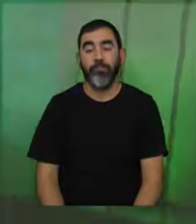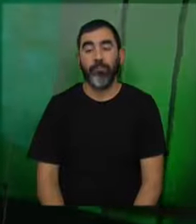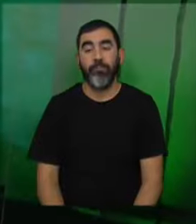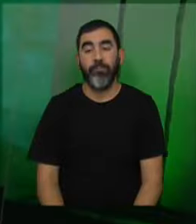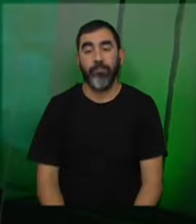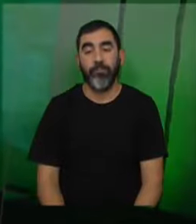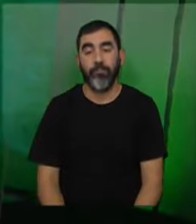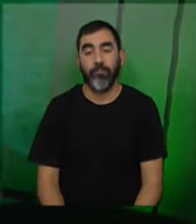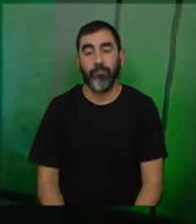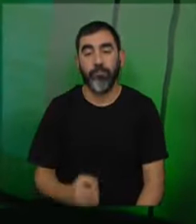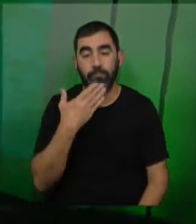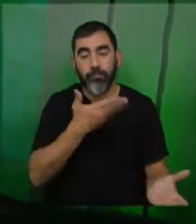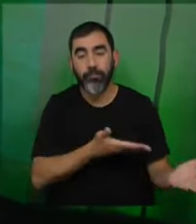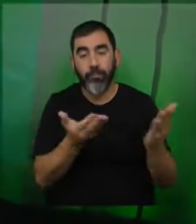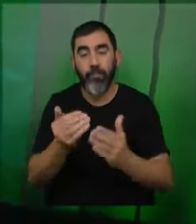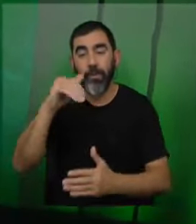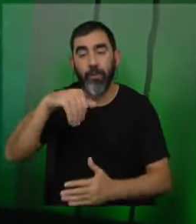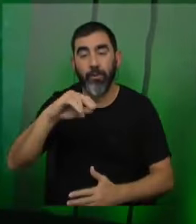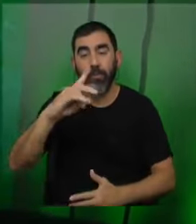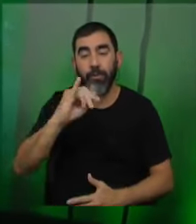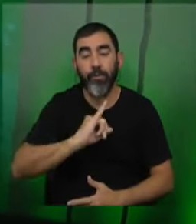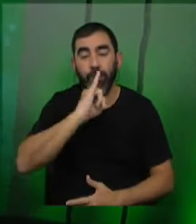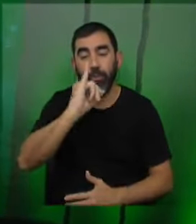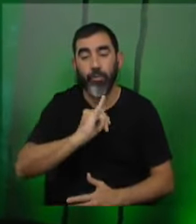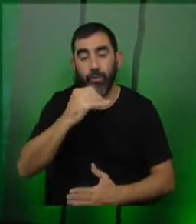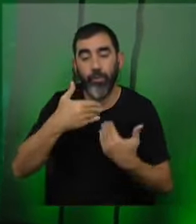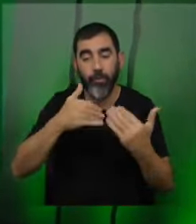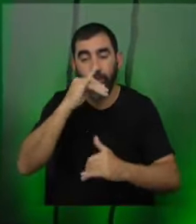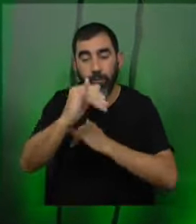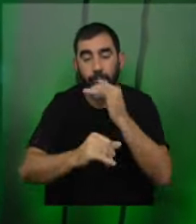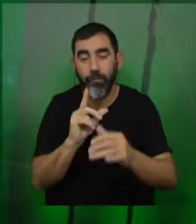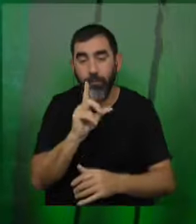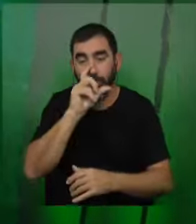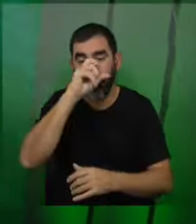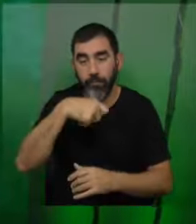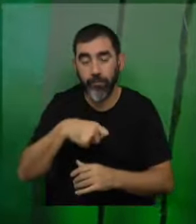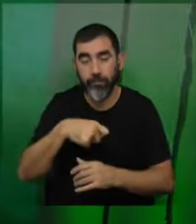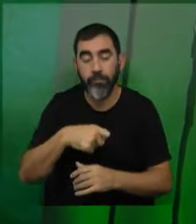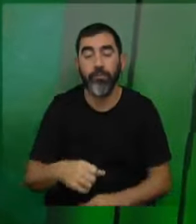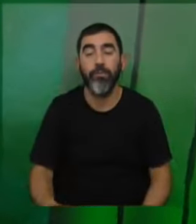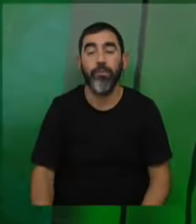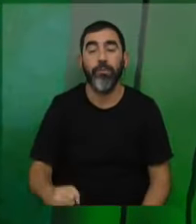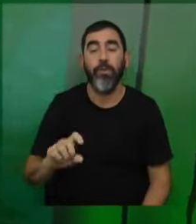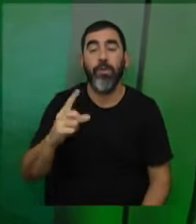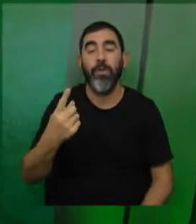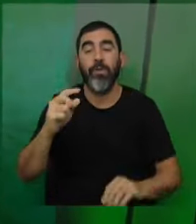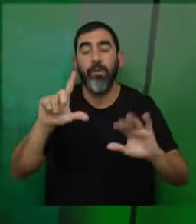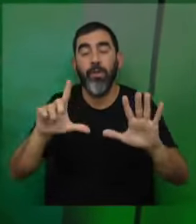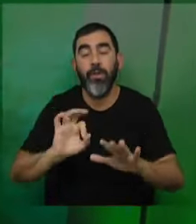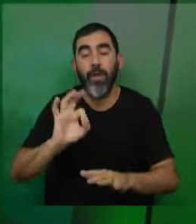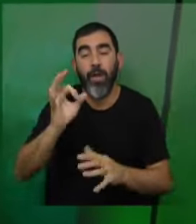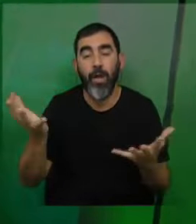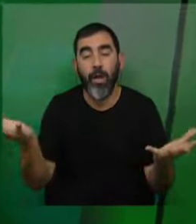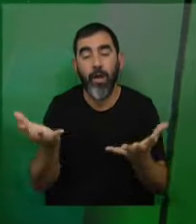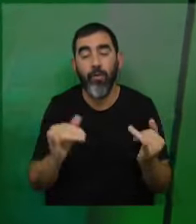pes Hola Qué tal cómo están bienvenidas Bienvenidos a MB de noticias comenzamos con la información desde Montevideo con 17 gr a esta